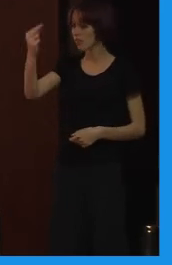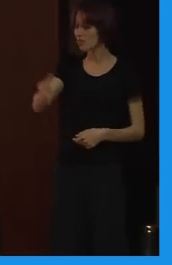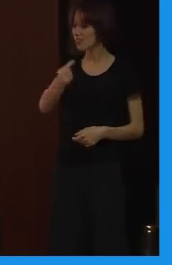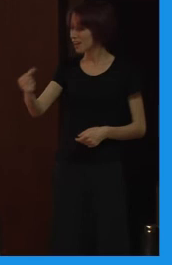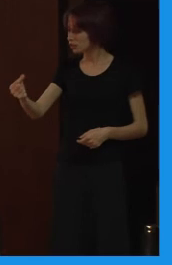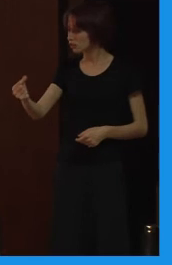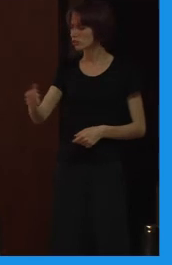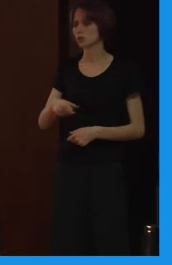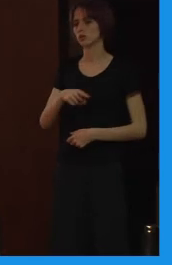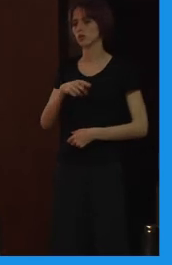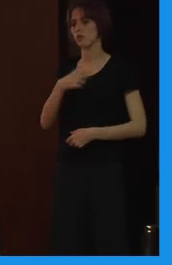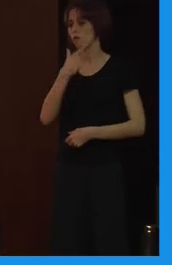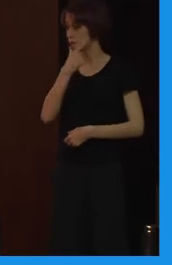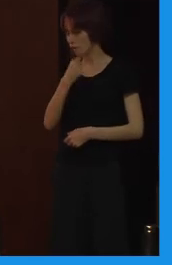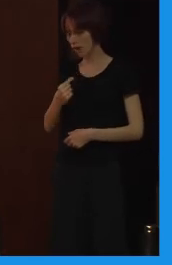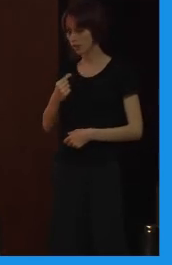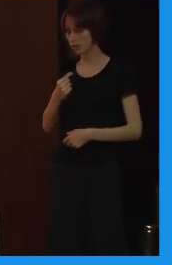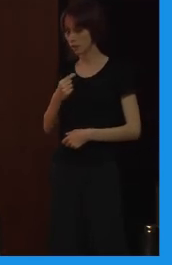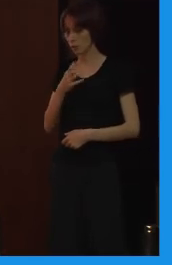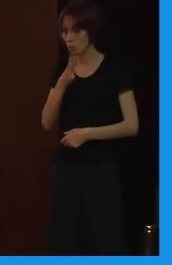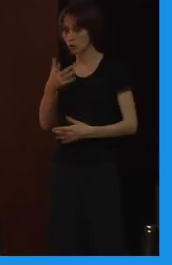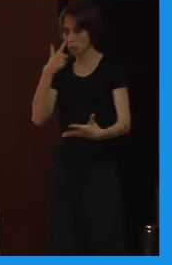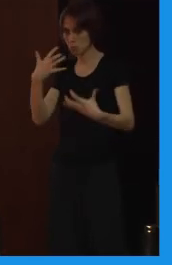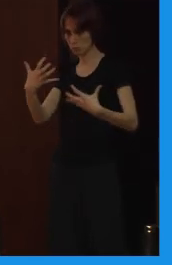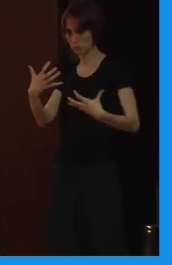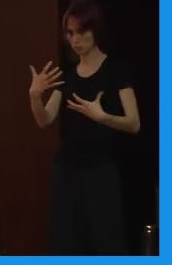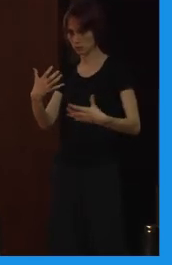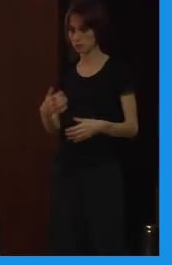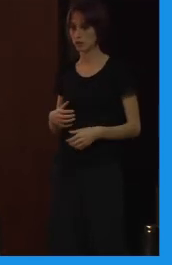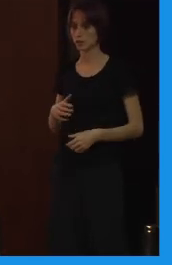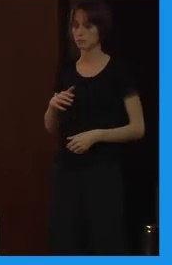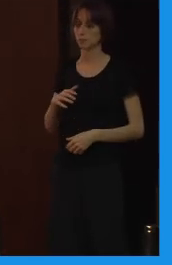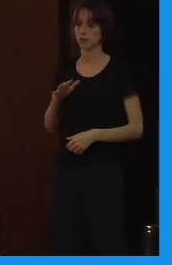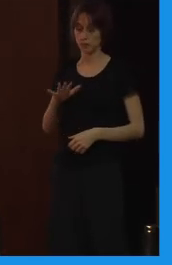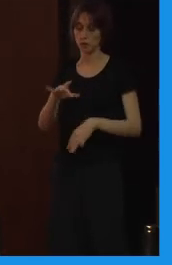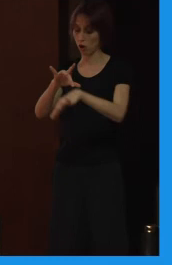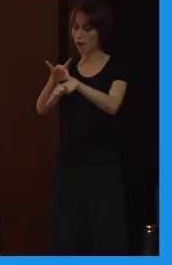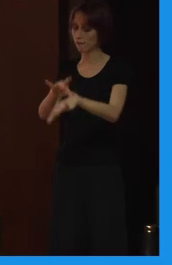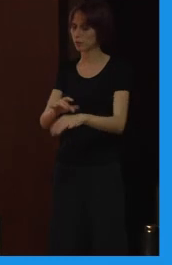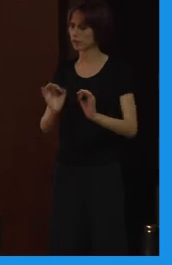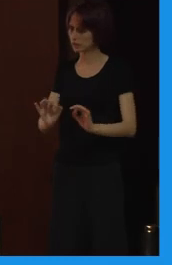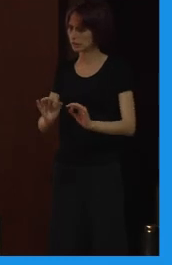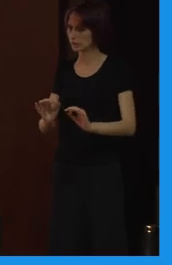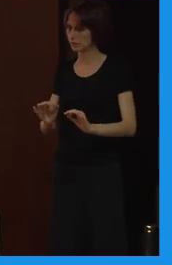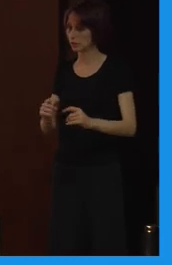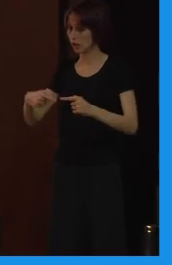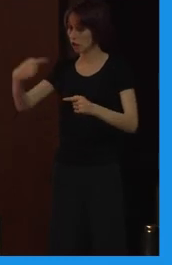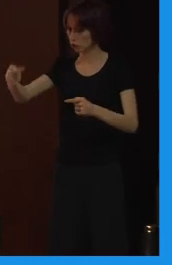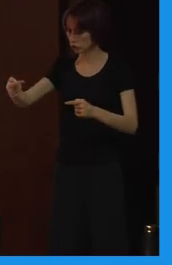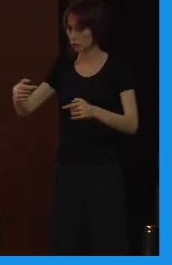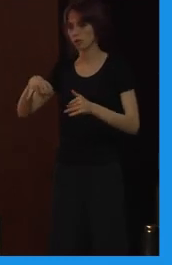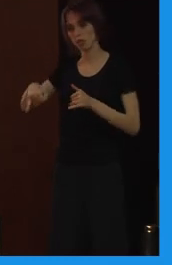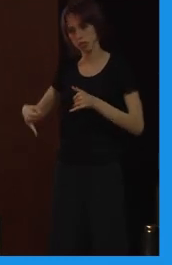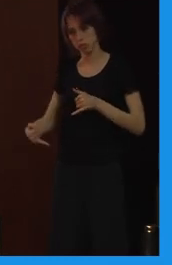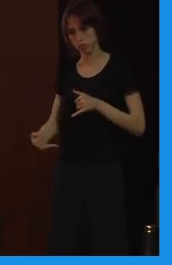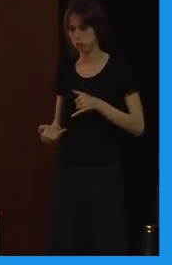raro que coexista. Pero es otra de las enfermedades que aumentaría mucho la fatiga. Pensad que la gente que toma cortisona tiene